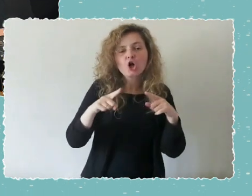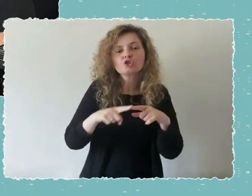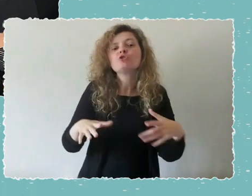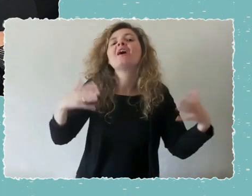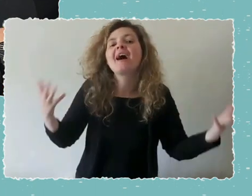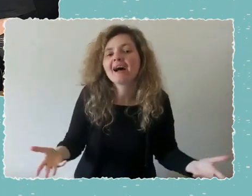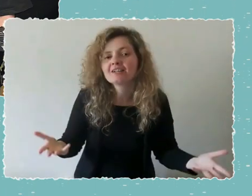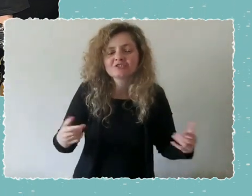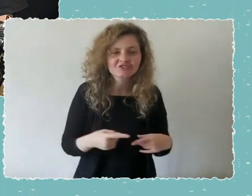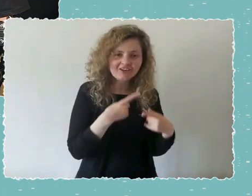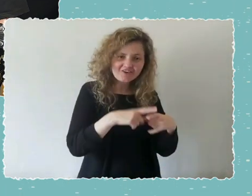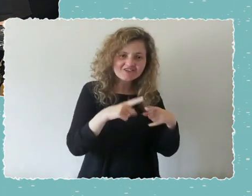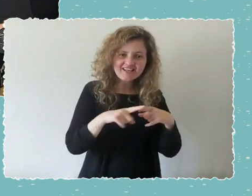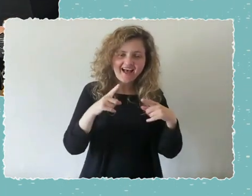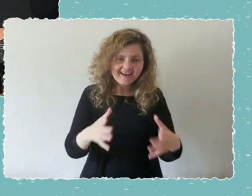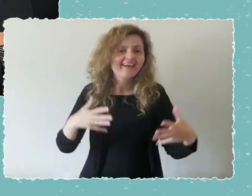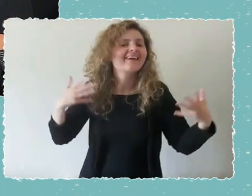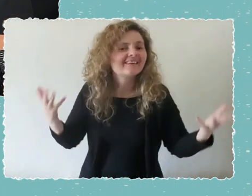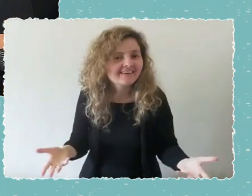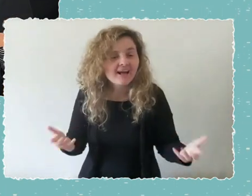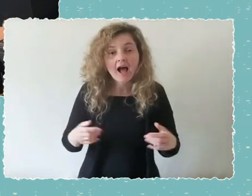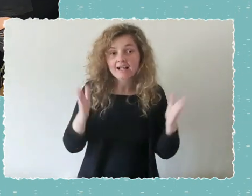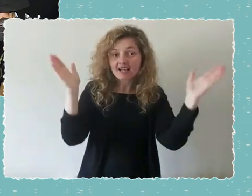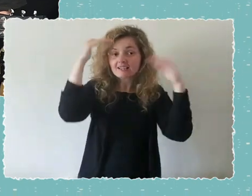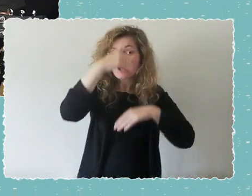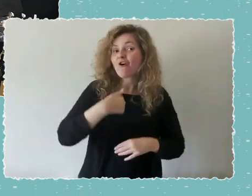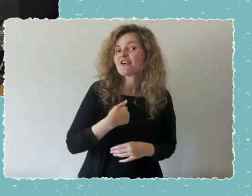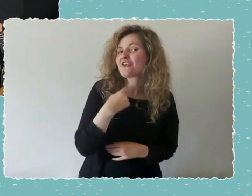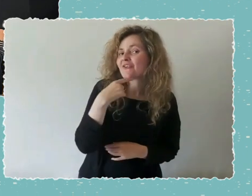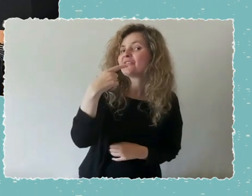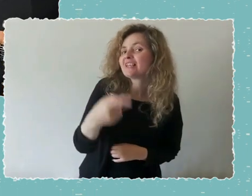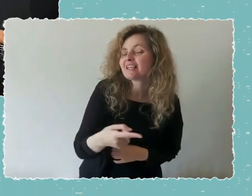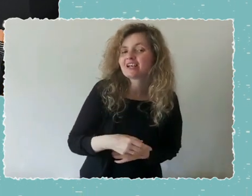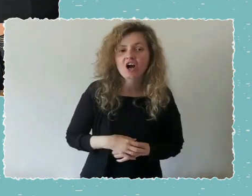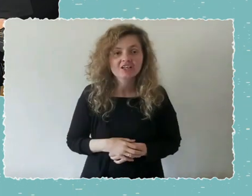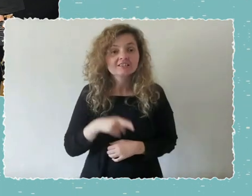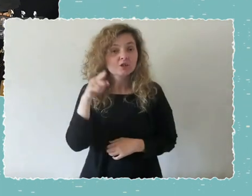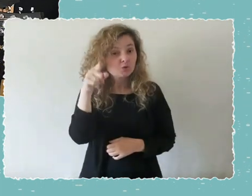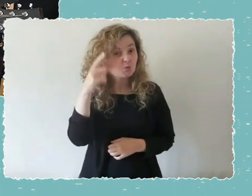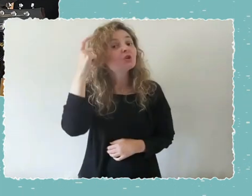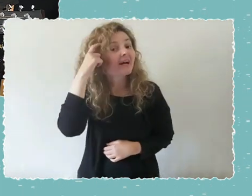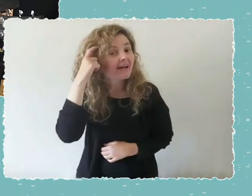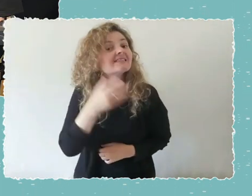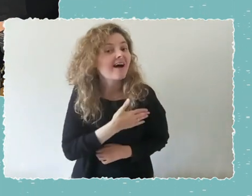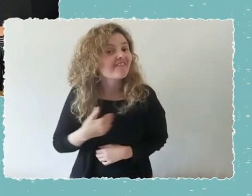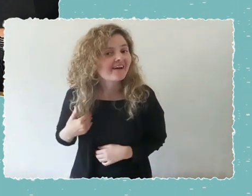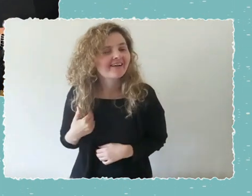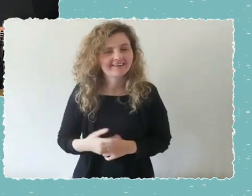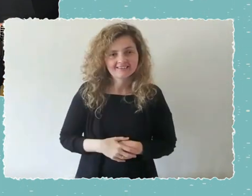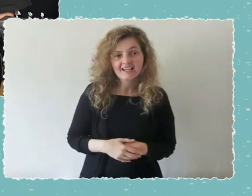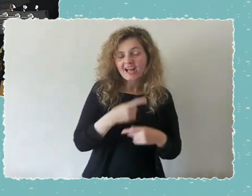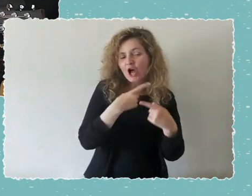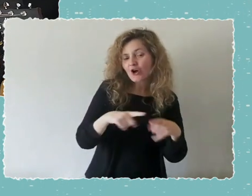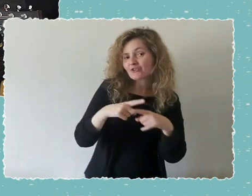cousiña é! ¡Qué cosa cousiña é! Atende o que te digo, se ti o queres